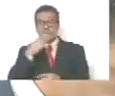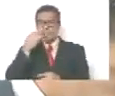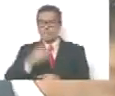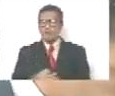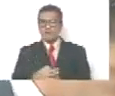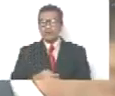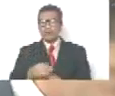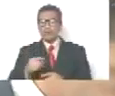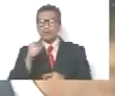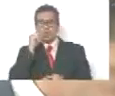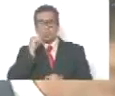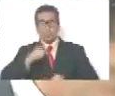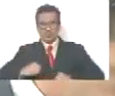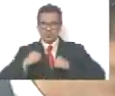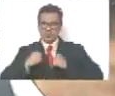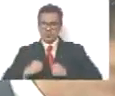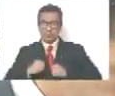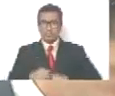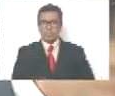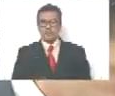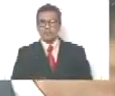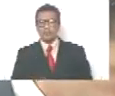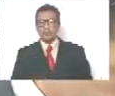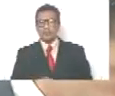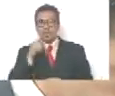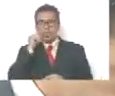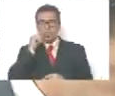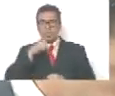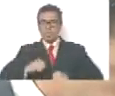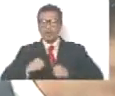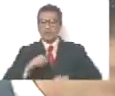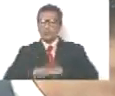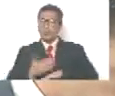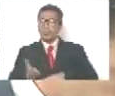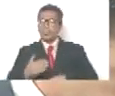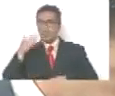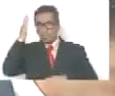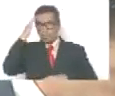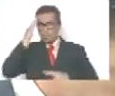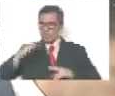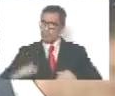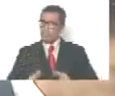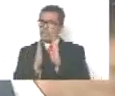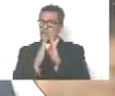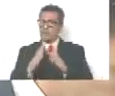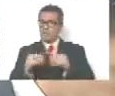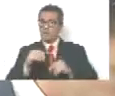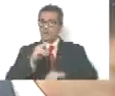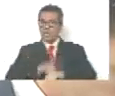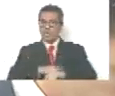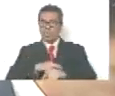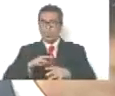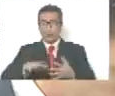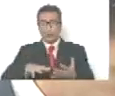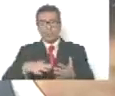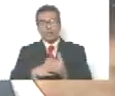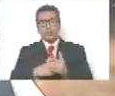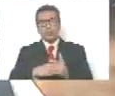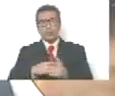valiente. Un hombre valiente porque supo enfrentar, por ejemplo, la dictadura, la terrible dictadura de Gómez, que convirtió al